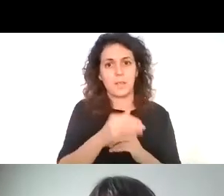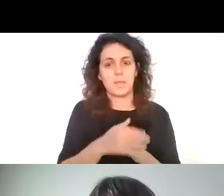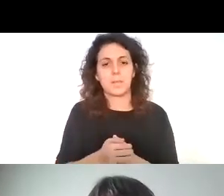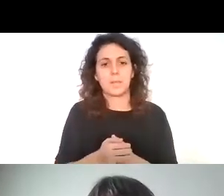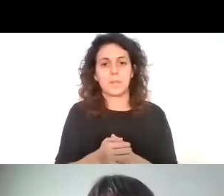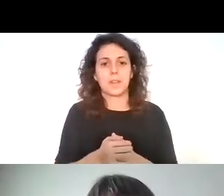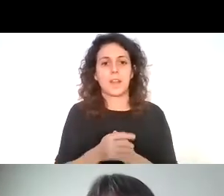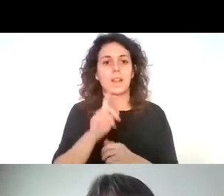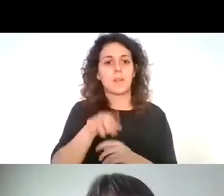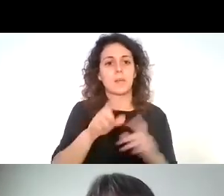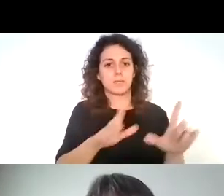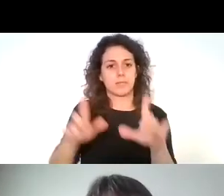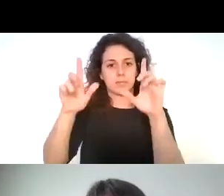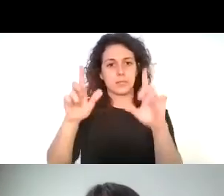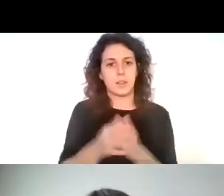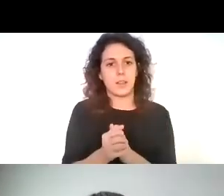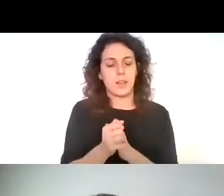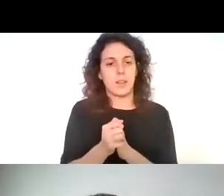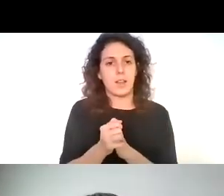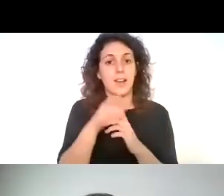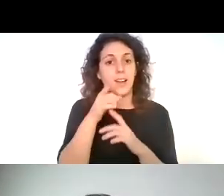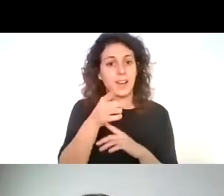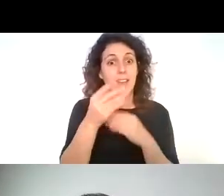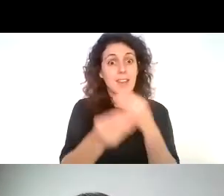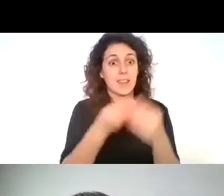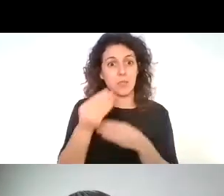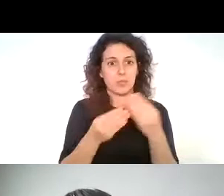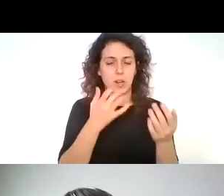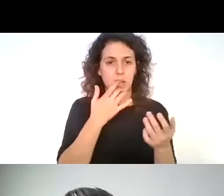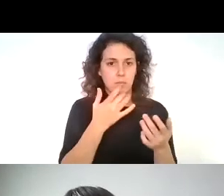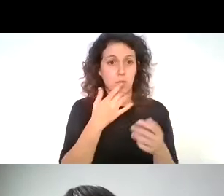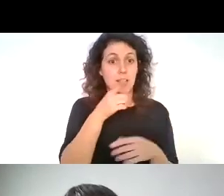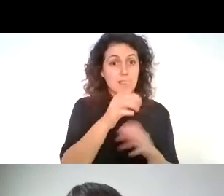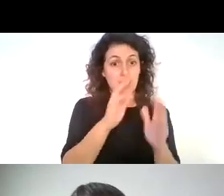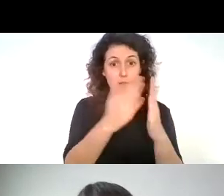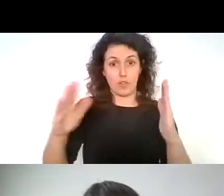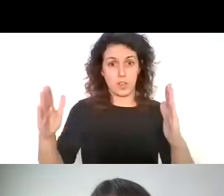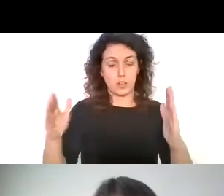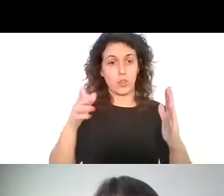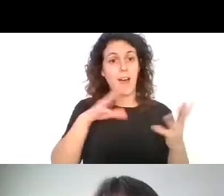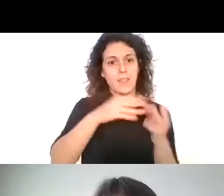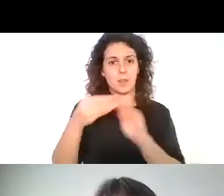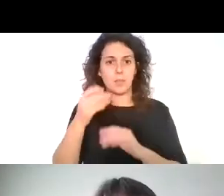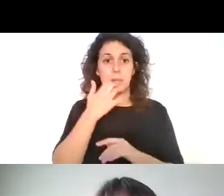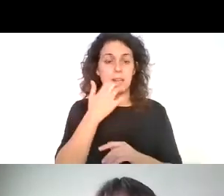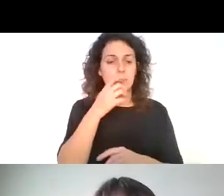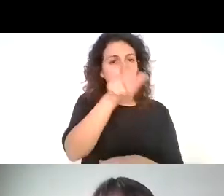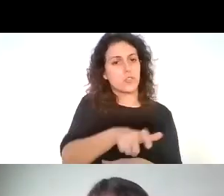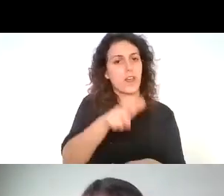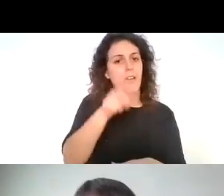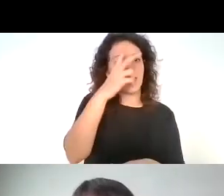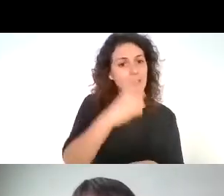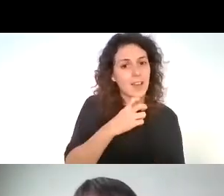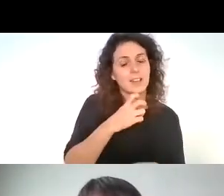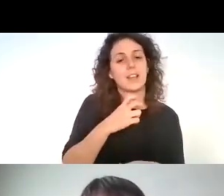paso a la siguiente diapositiva porque se va a ver mejor. Lo que hicimos es también adaptar este folleto para personas invidentes. Lo que